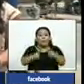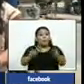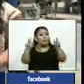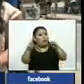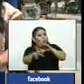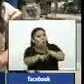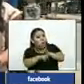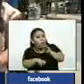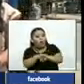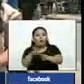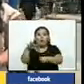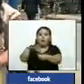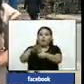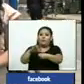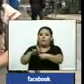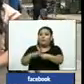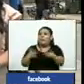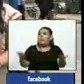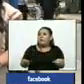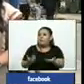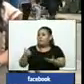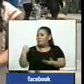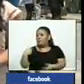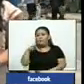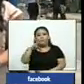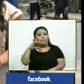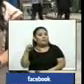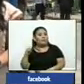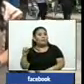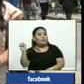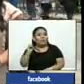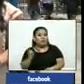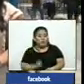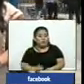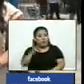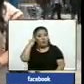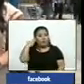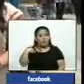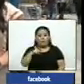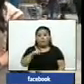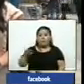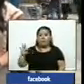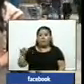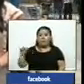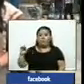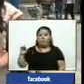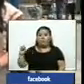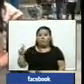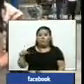fraude electoral en las elecciones generales del 20 de octubre. Fabiola Chambi, Voz de América, Cochabamba.